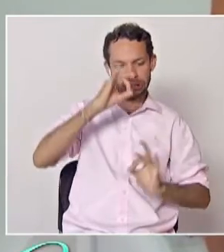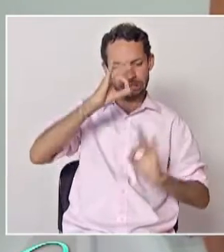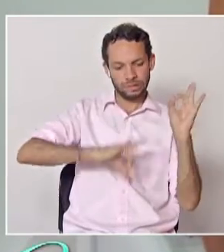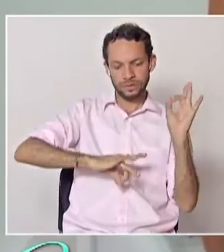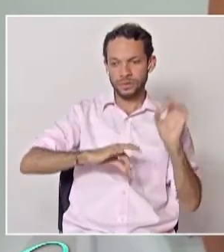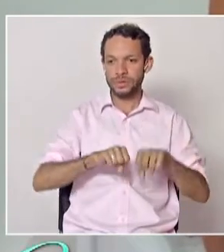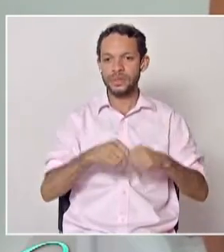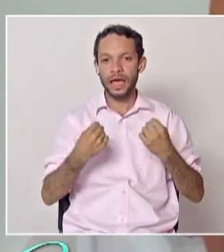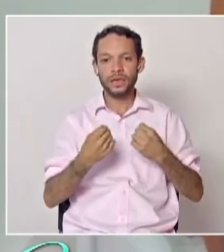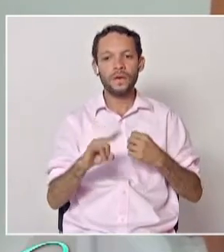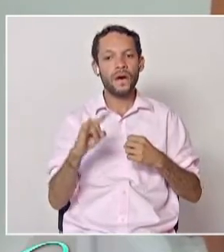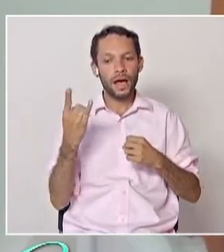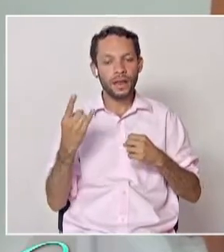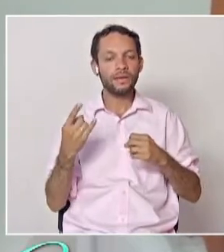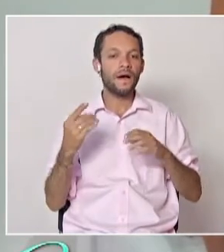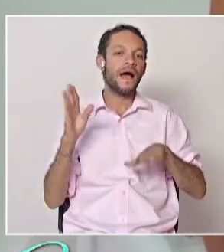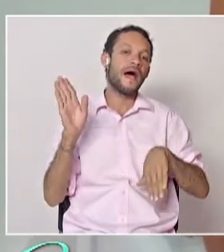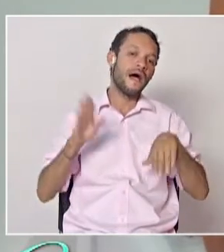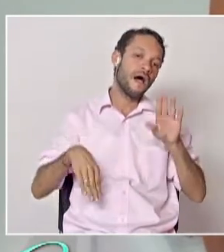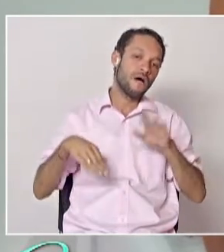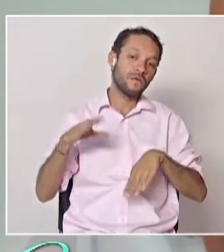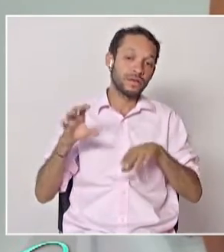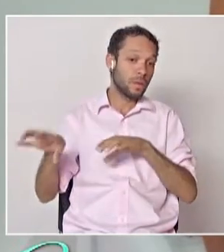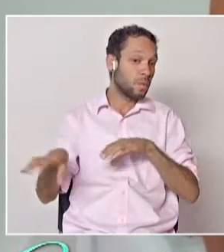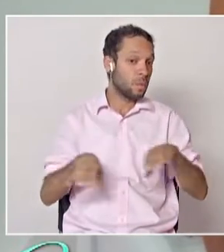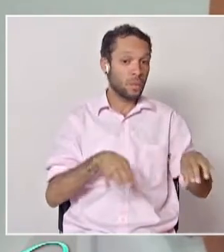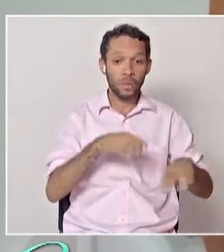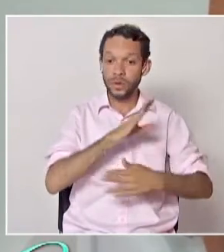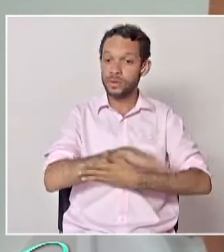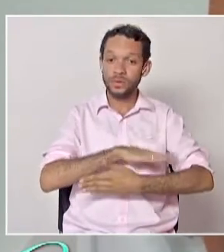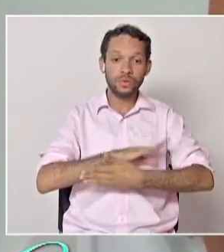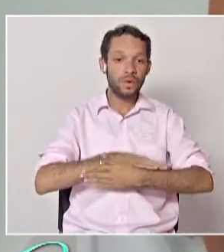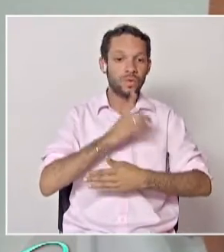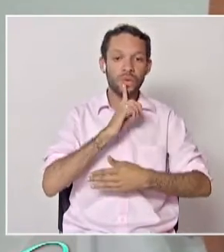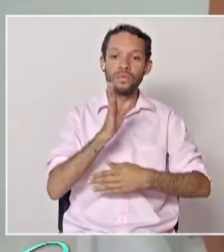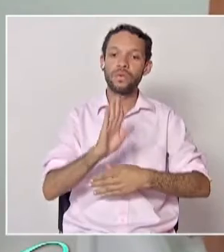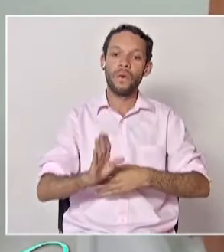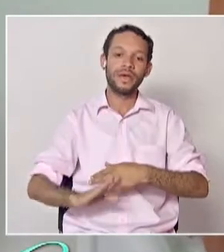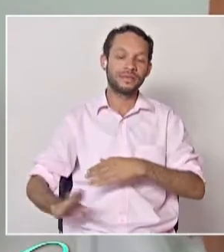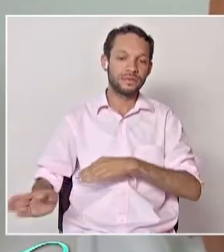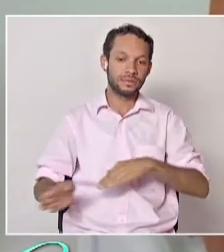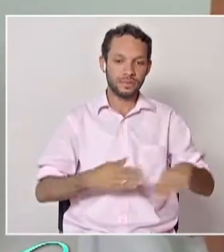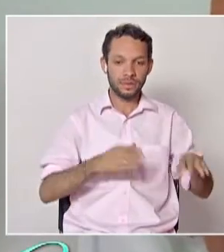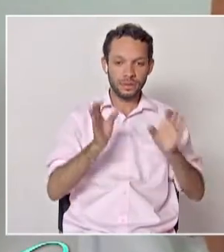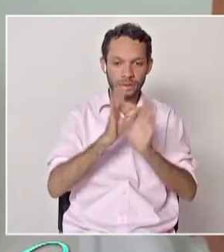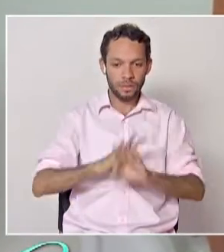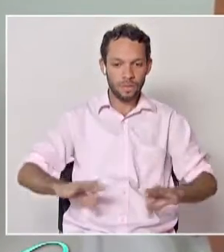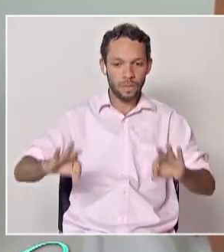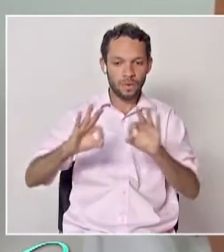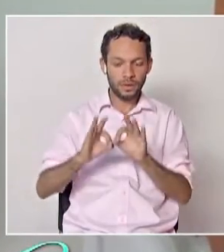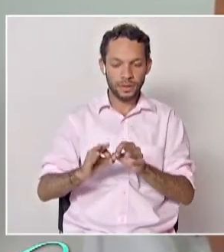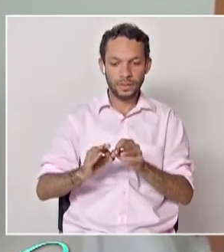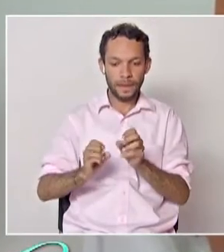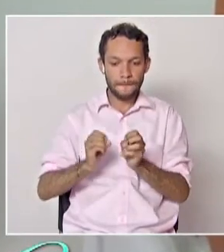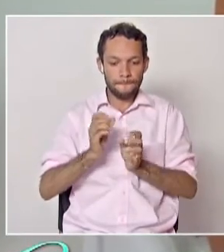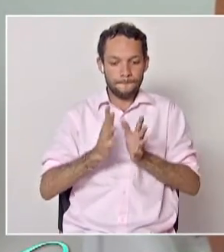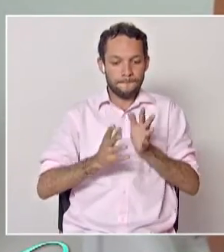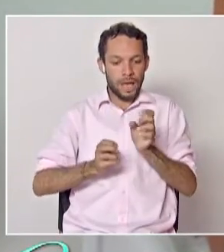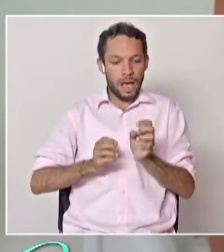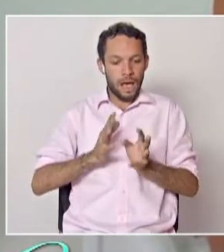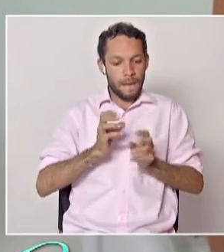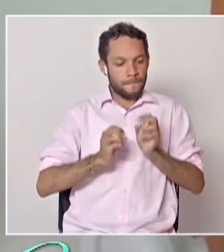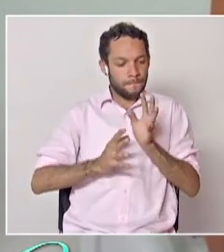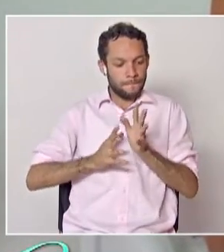uno poder entrar en ese proceso terapéutico. Entonces, hecho el examen, lo que vamos a hacer es unas